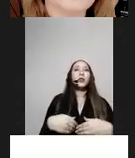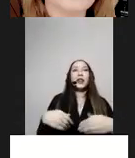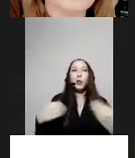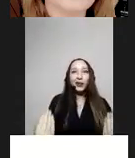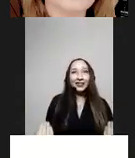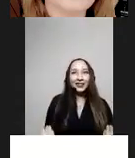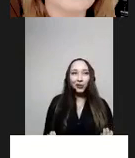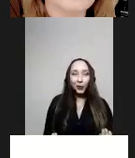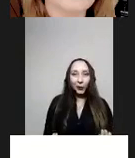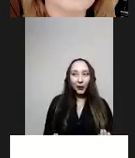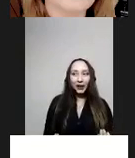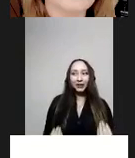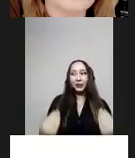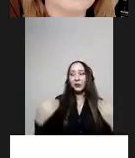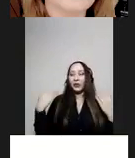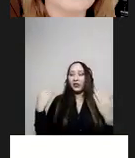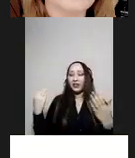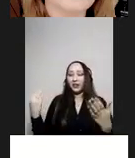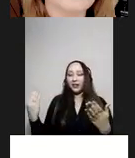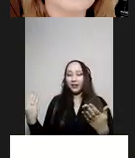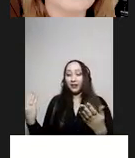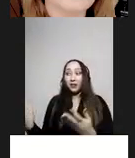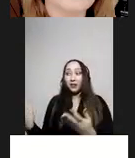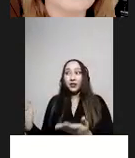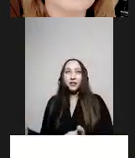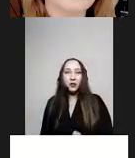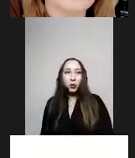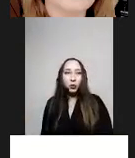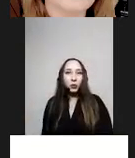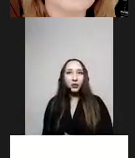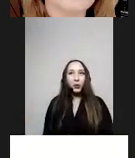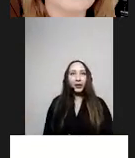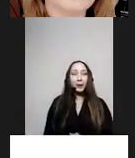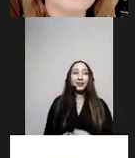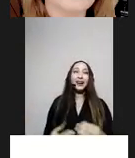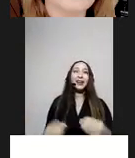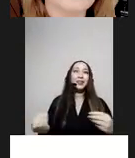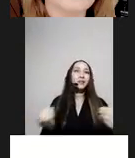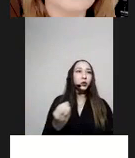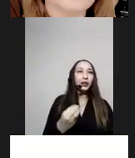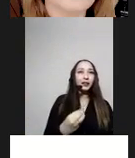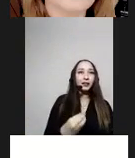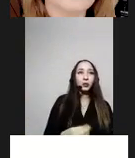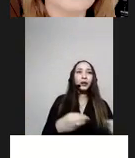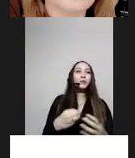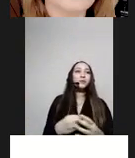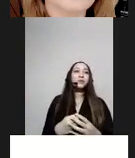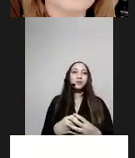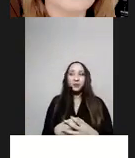los sabores que estoy probando, si disfruto algún sabor en especial, si disfruto la